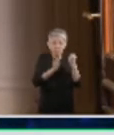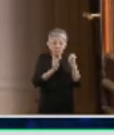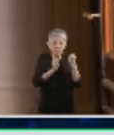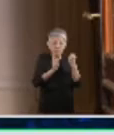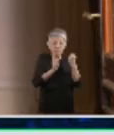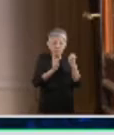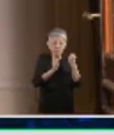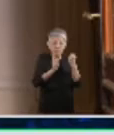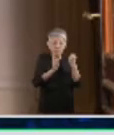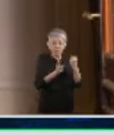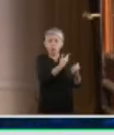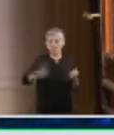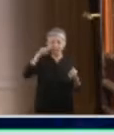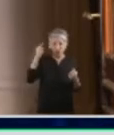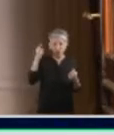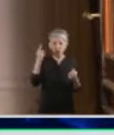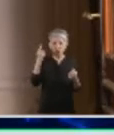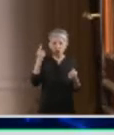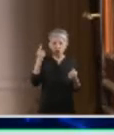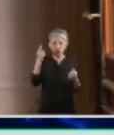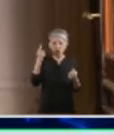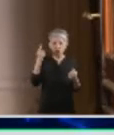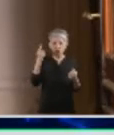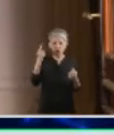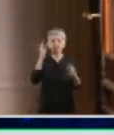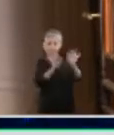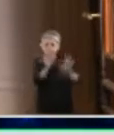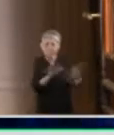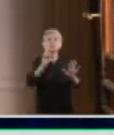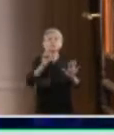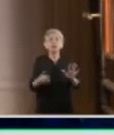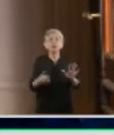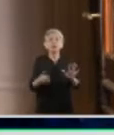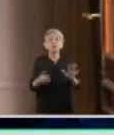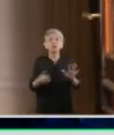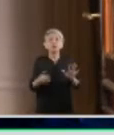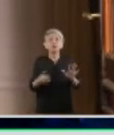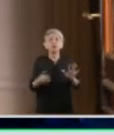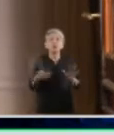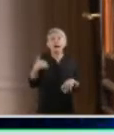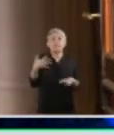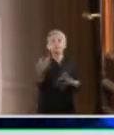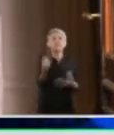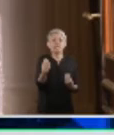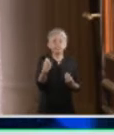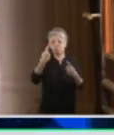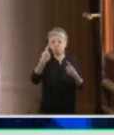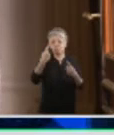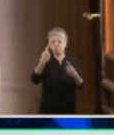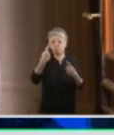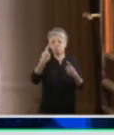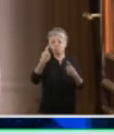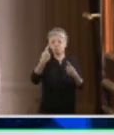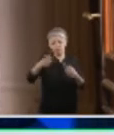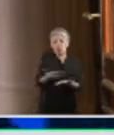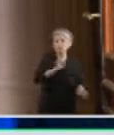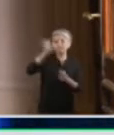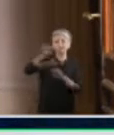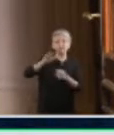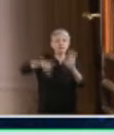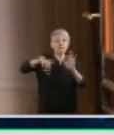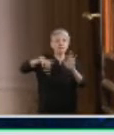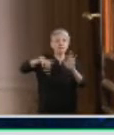El mensaje final del discurso de Cristina el sábado fue: yo me hice cargo en